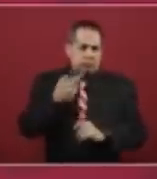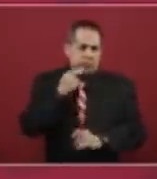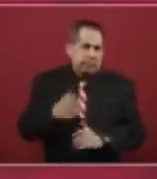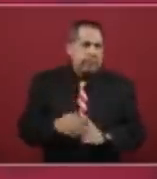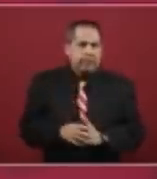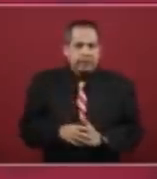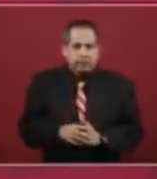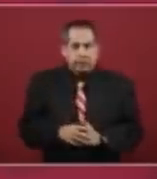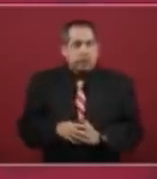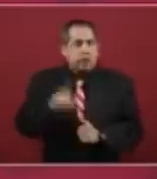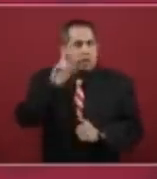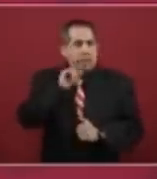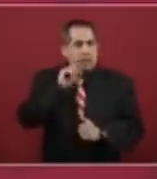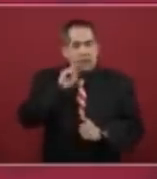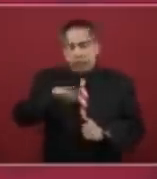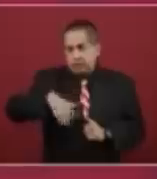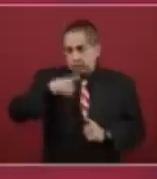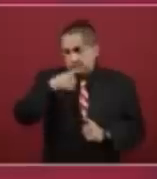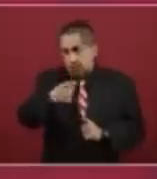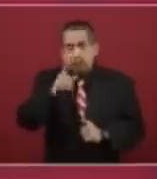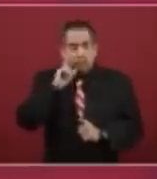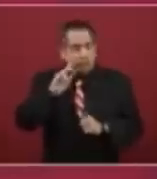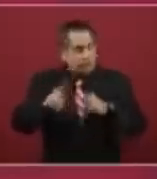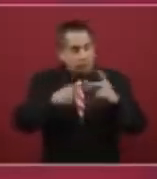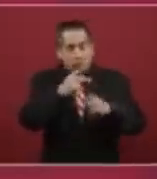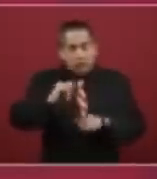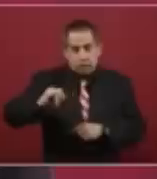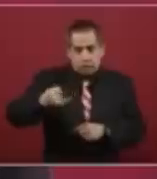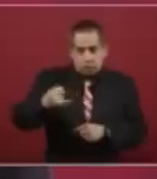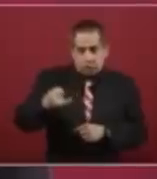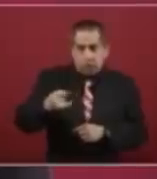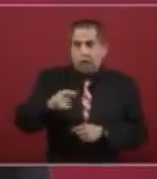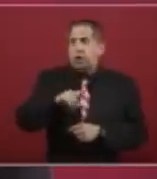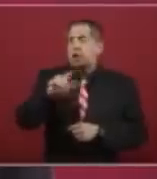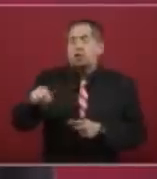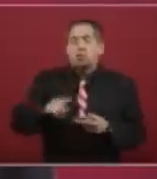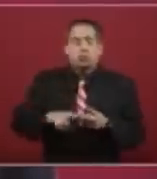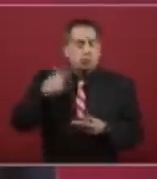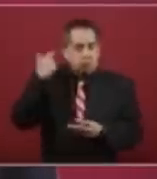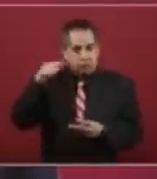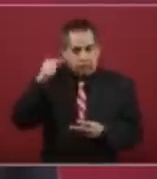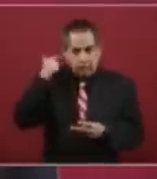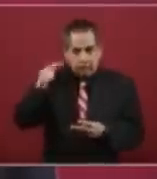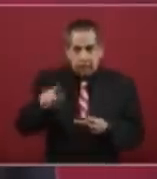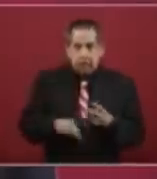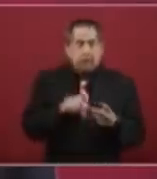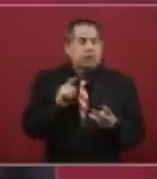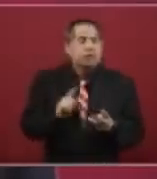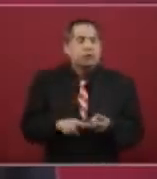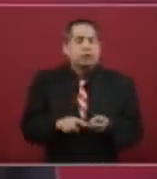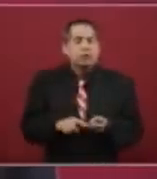Vamos mañana, les decía, a Tijuana, luego vamos a estar en Guadalajara,